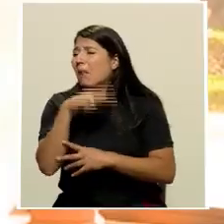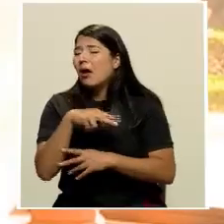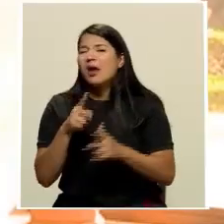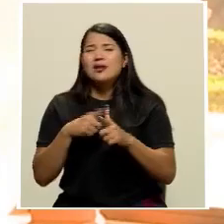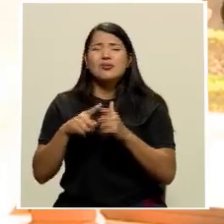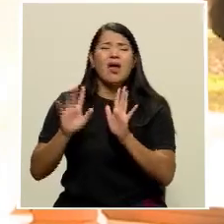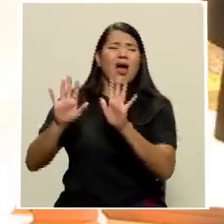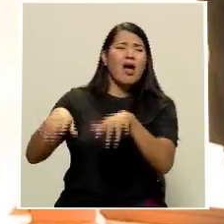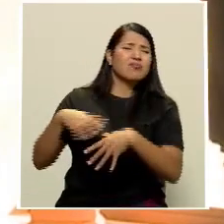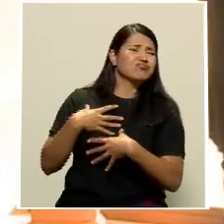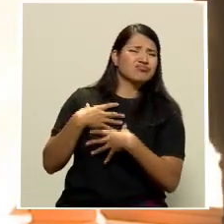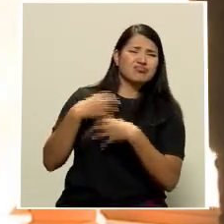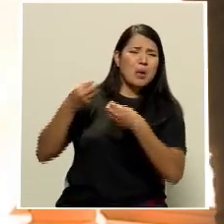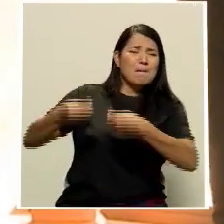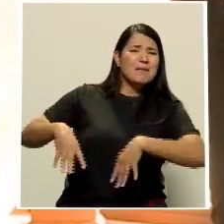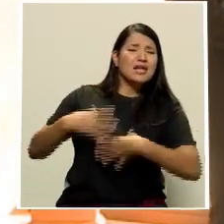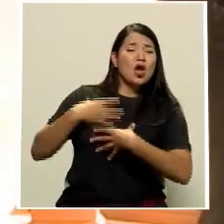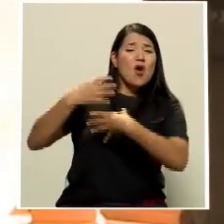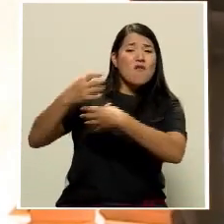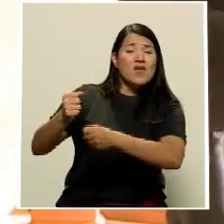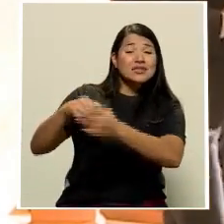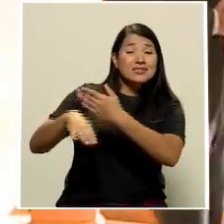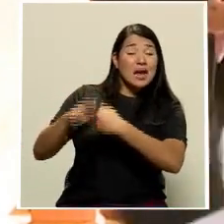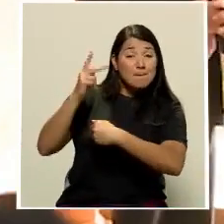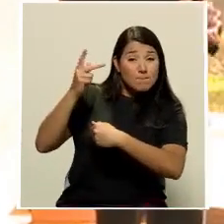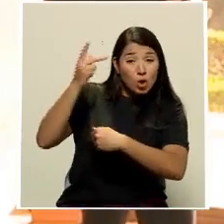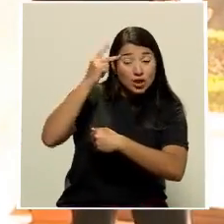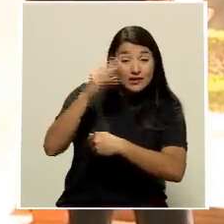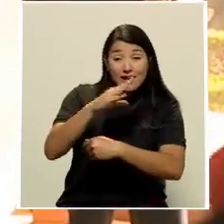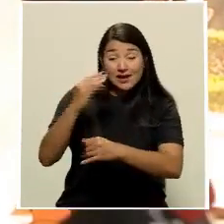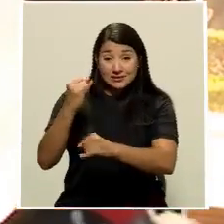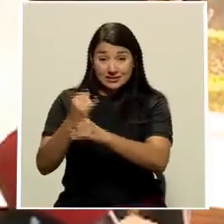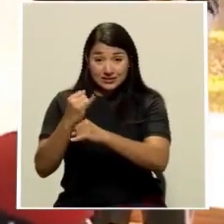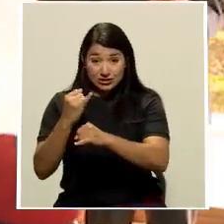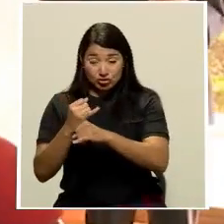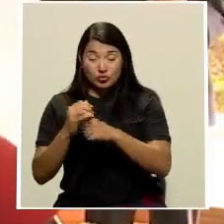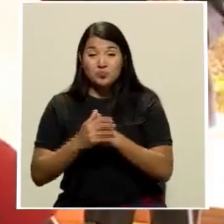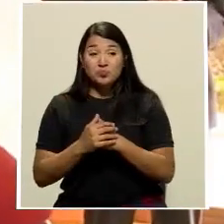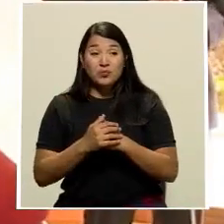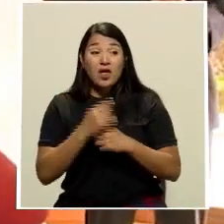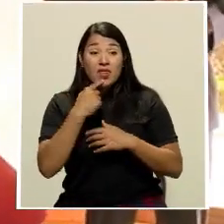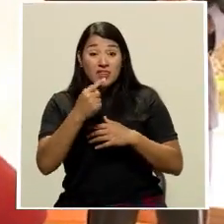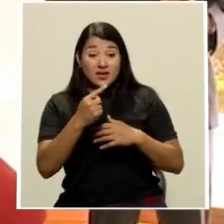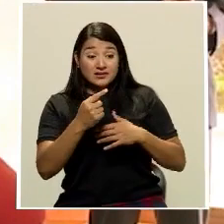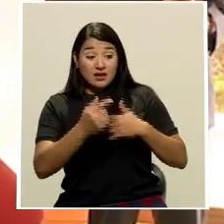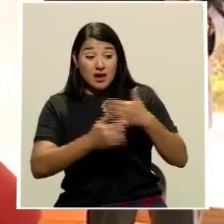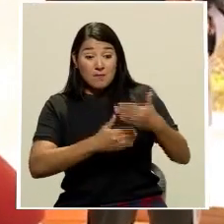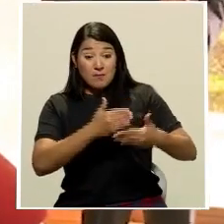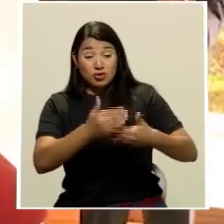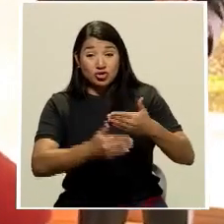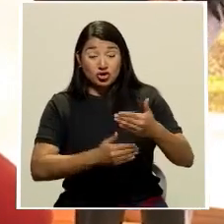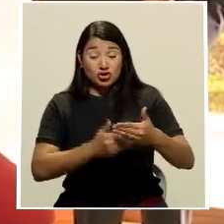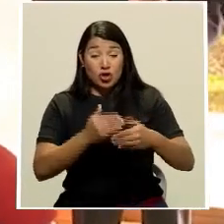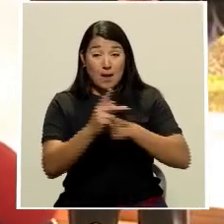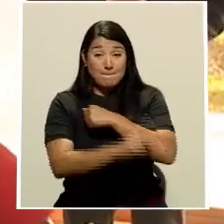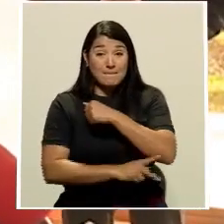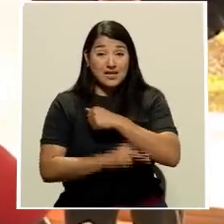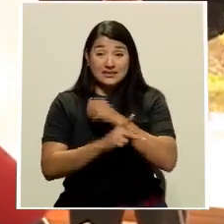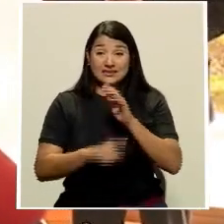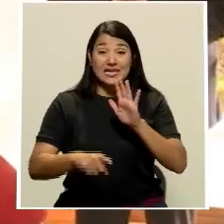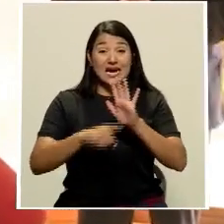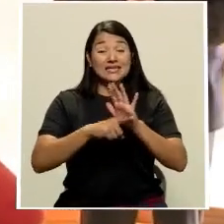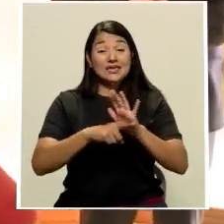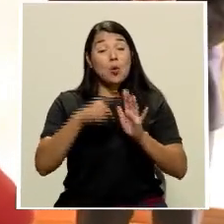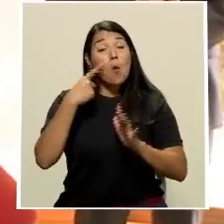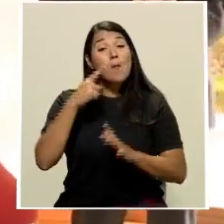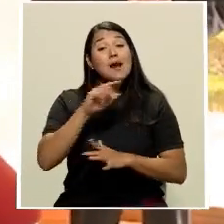instituciones. El estudio del CIEP también señaló que el rumbo del país es negativo para el 58% de la población